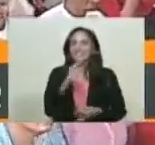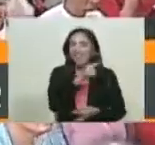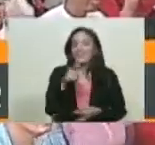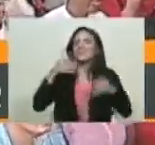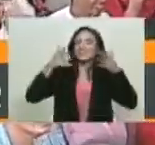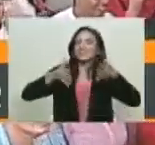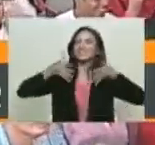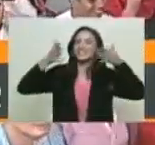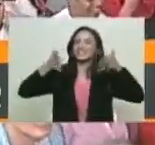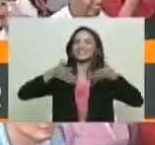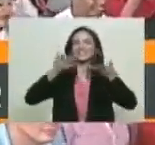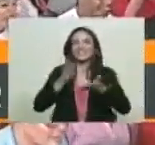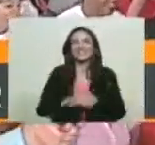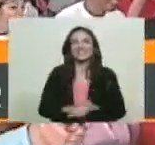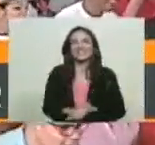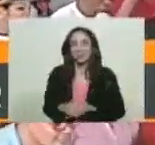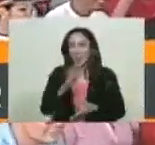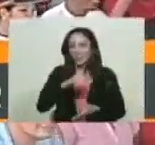asesorar a Jorge Rodríguez, ¿verdad?